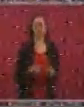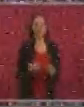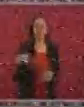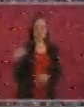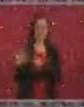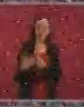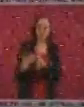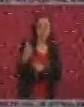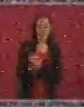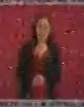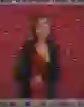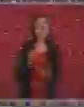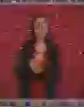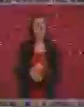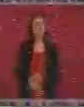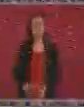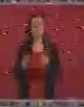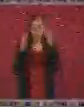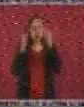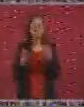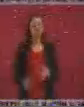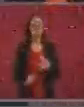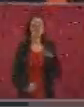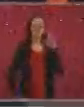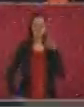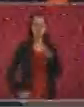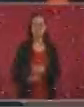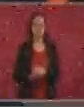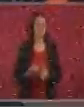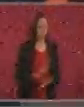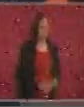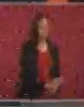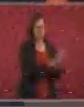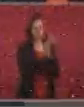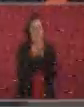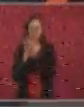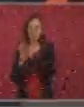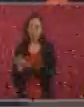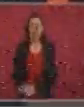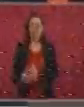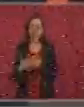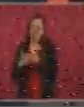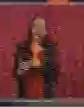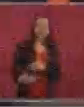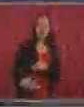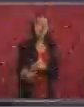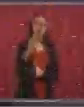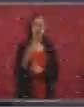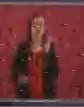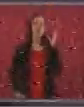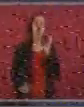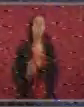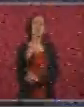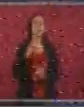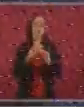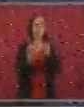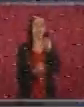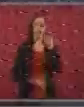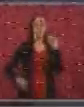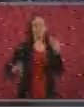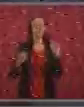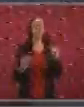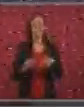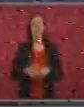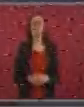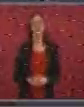la sociedad. Yo insisto, está tratando de hacer un proyecto político de largo aliento, quiere